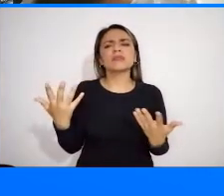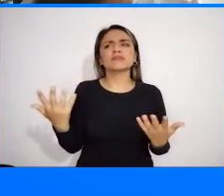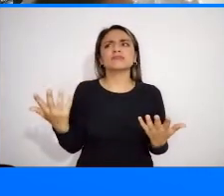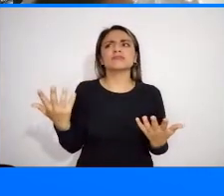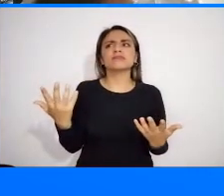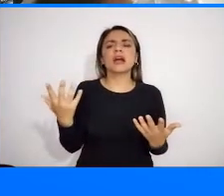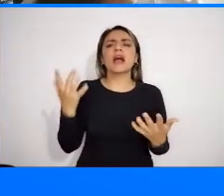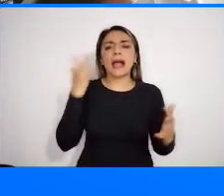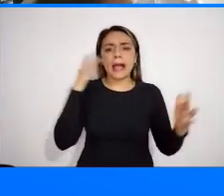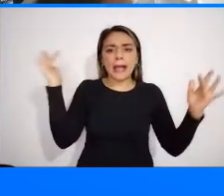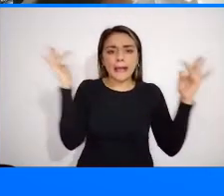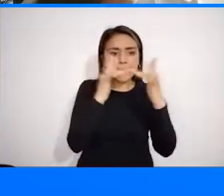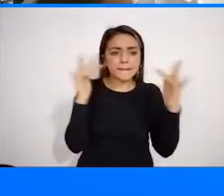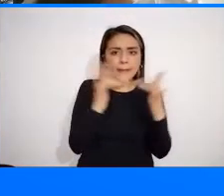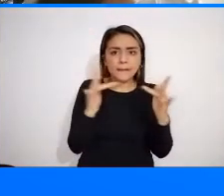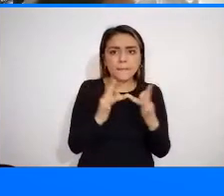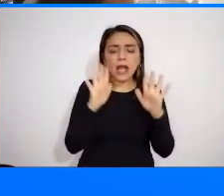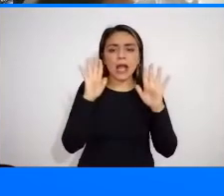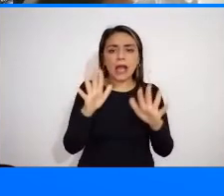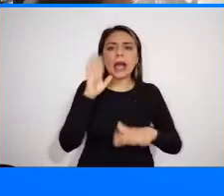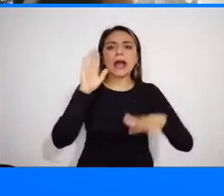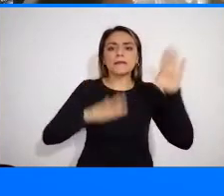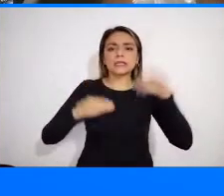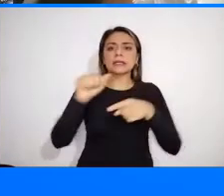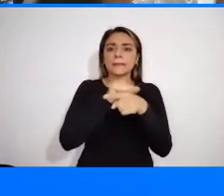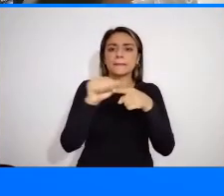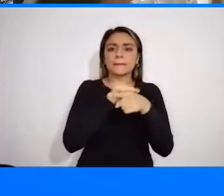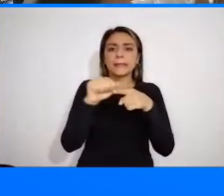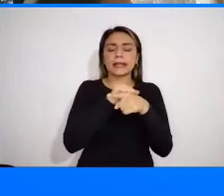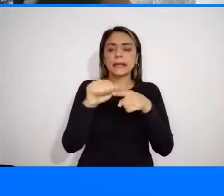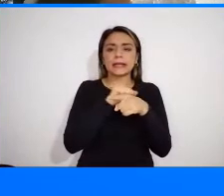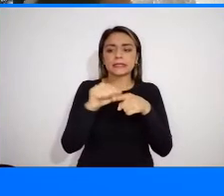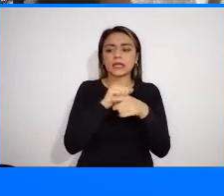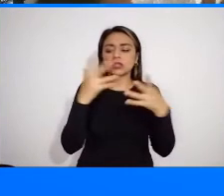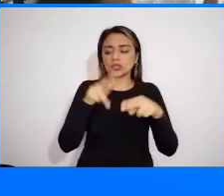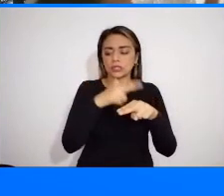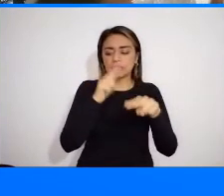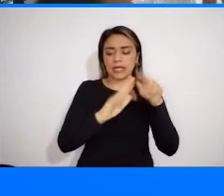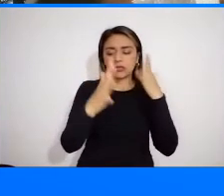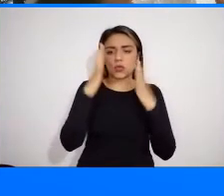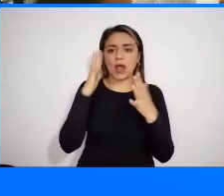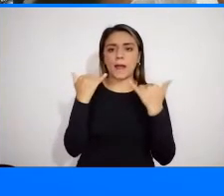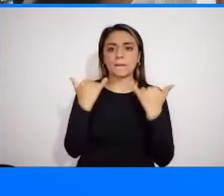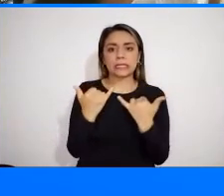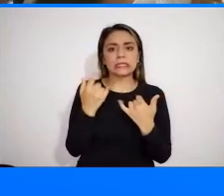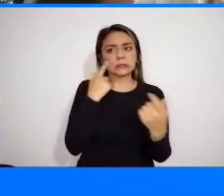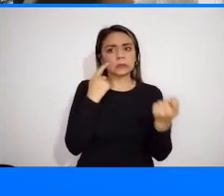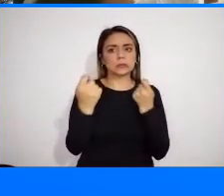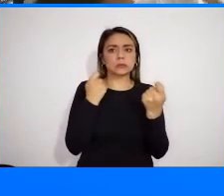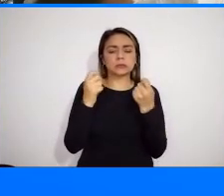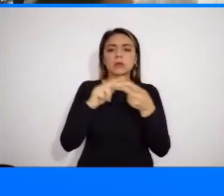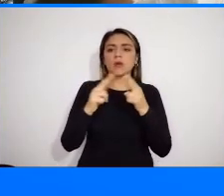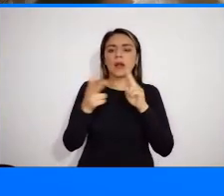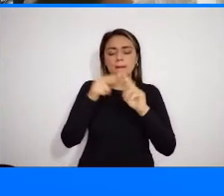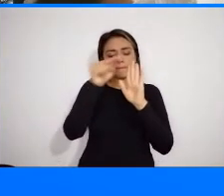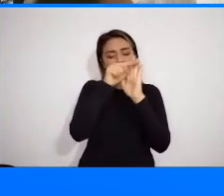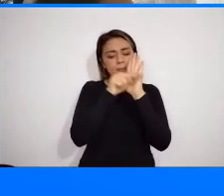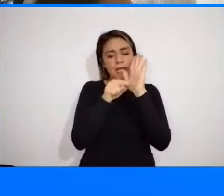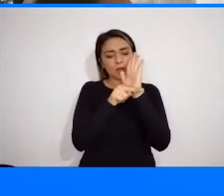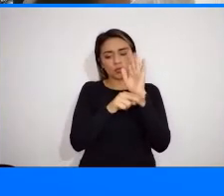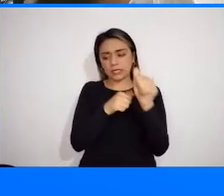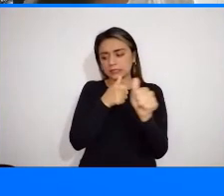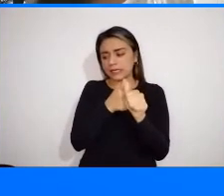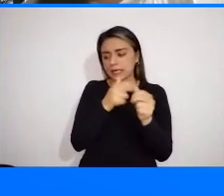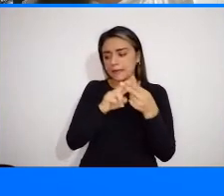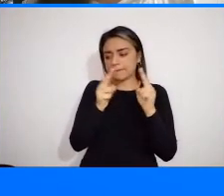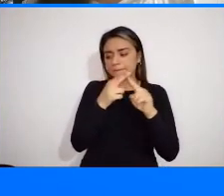hace parte, muchas de esas prácticas se hacen en la naturaleza, entonces hay que tener las pautas a seguir para no